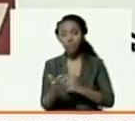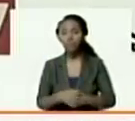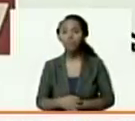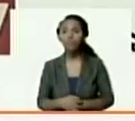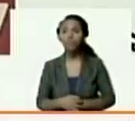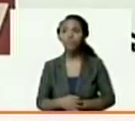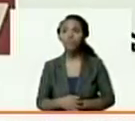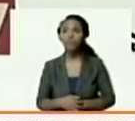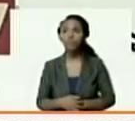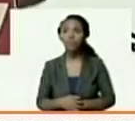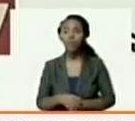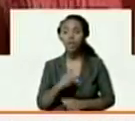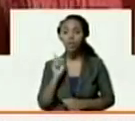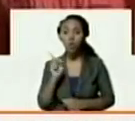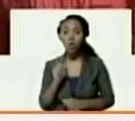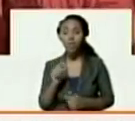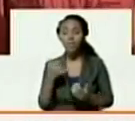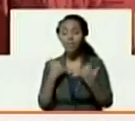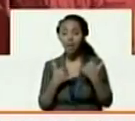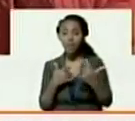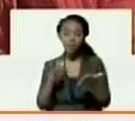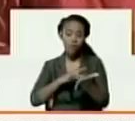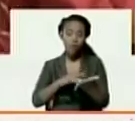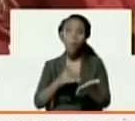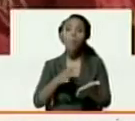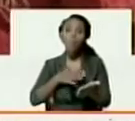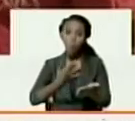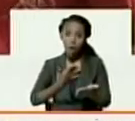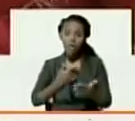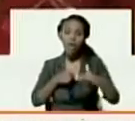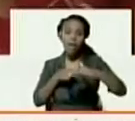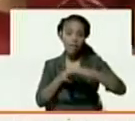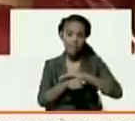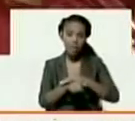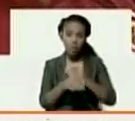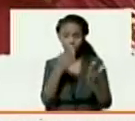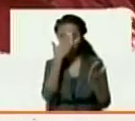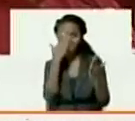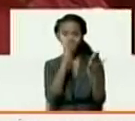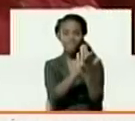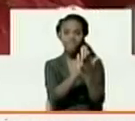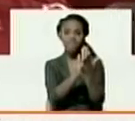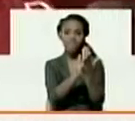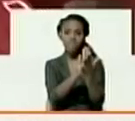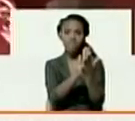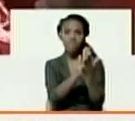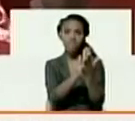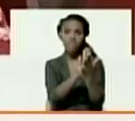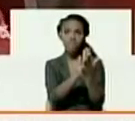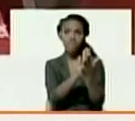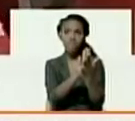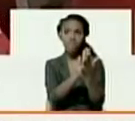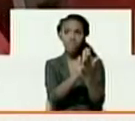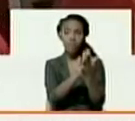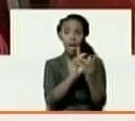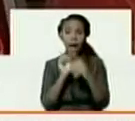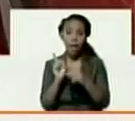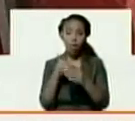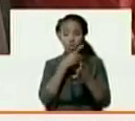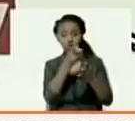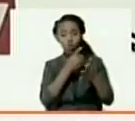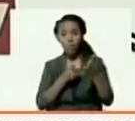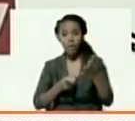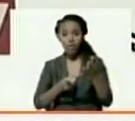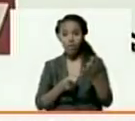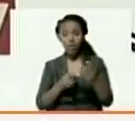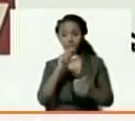teléfonos inteligentes, podrá tener acceso directo a los documentos del